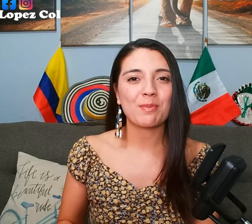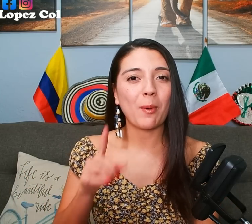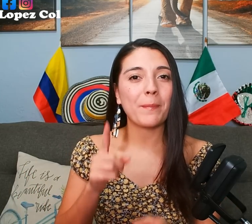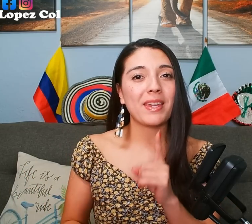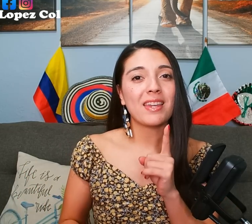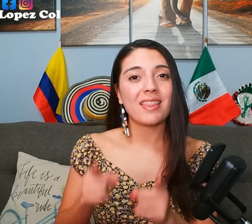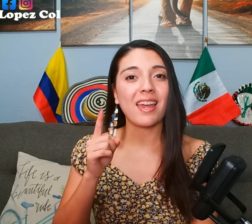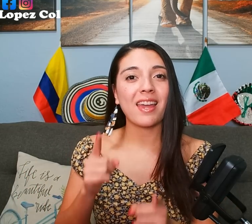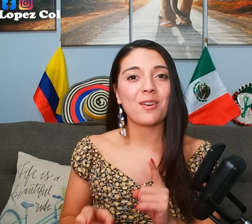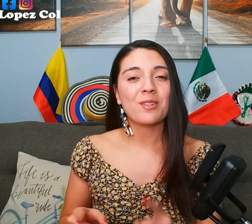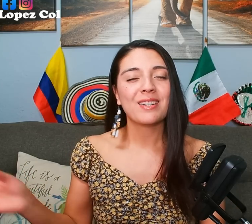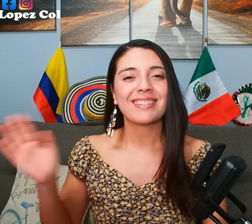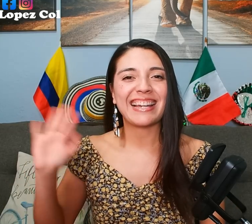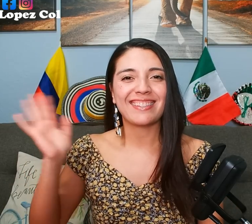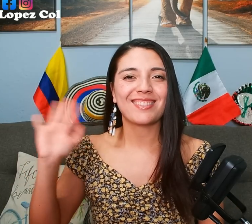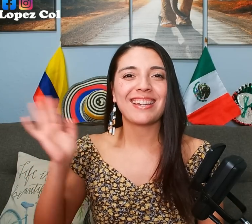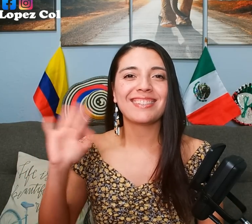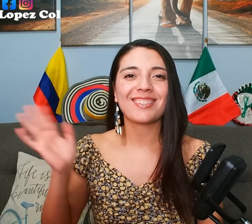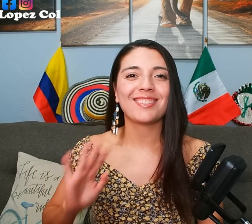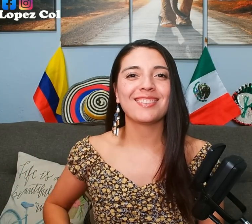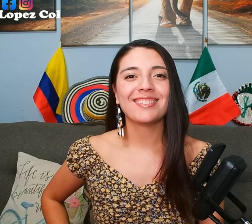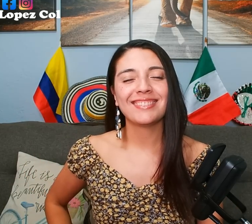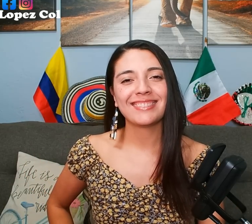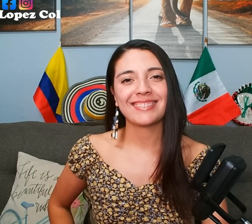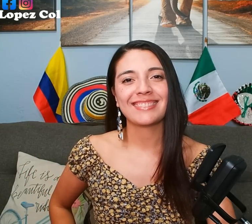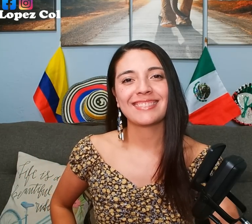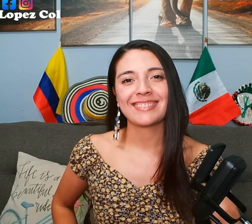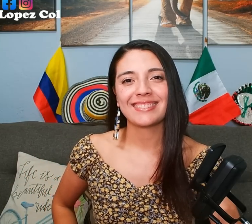en un próximo video chaito chaito